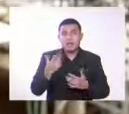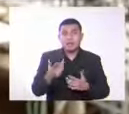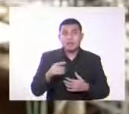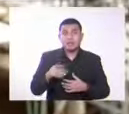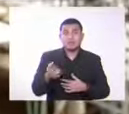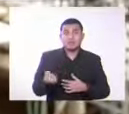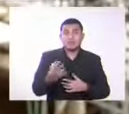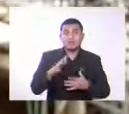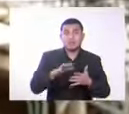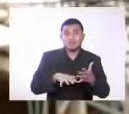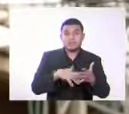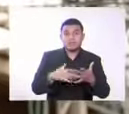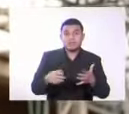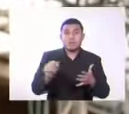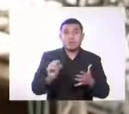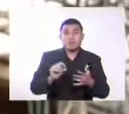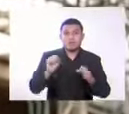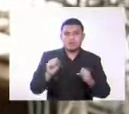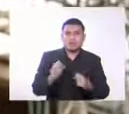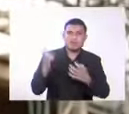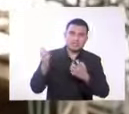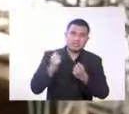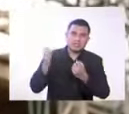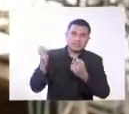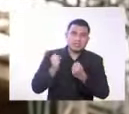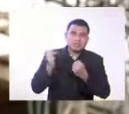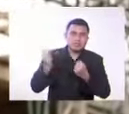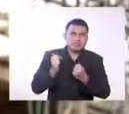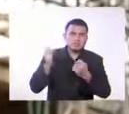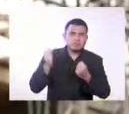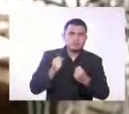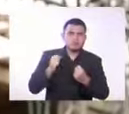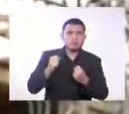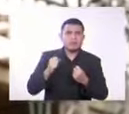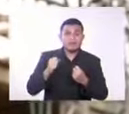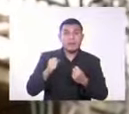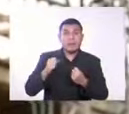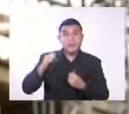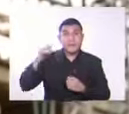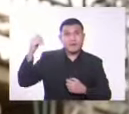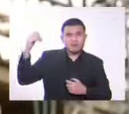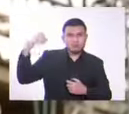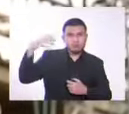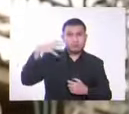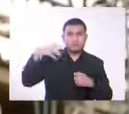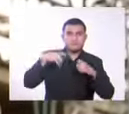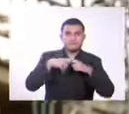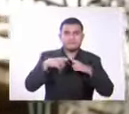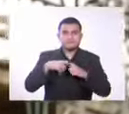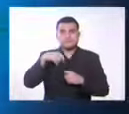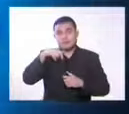celdas solares permitirán obtener más del doble e incluso el triple de energía que las celdas solares actuales.